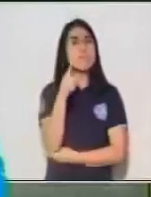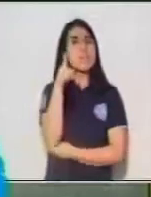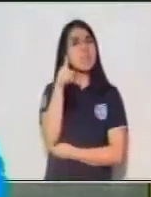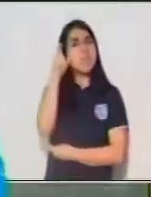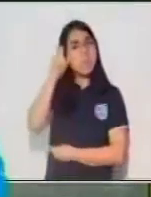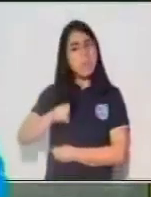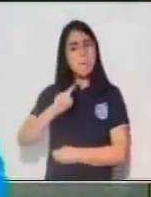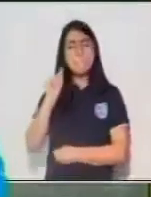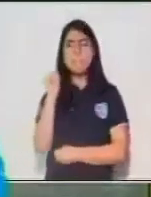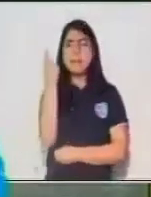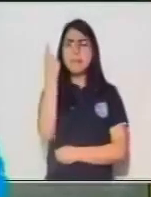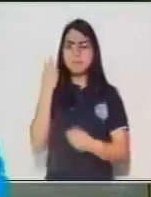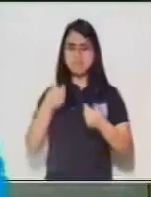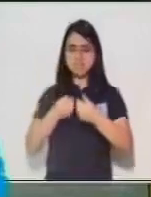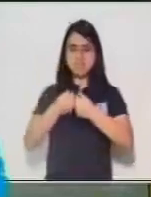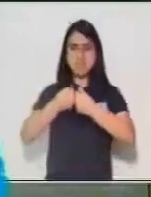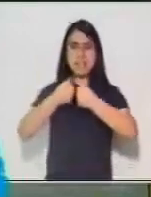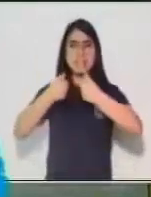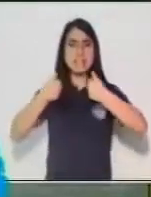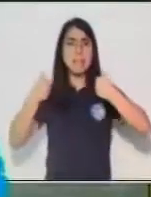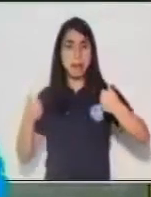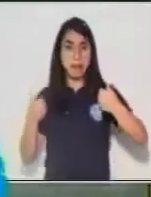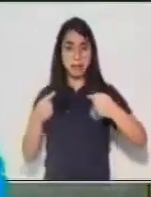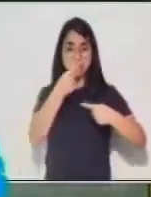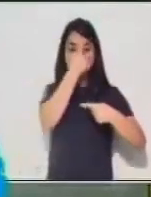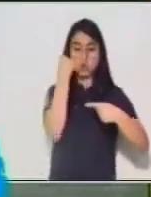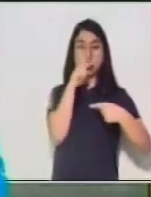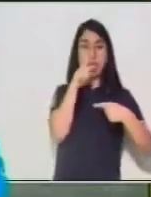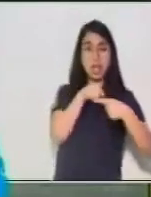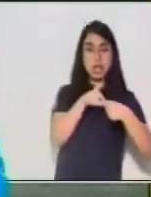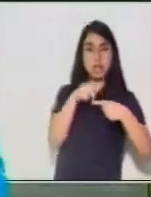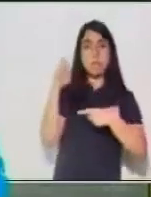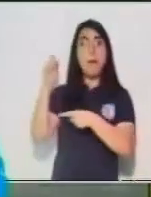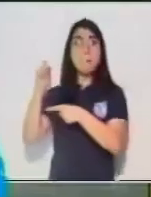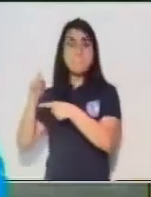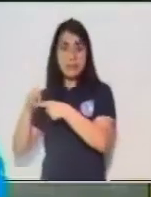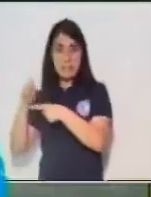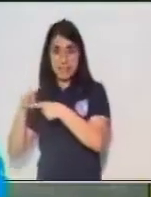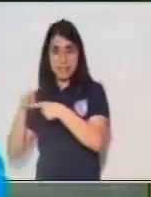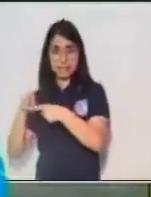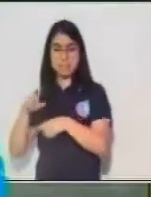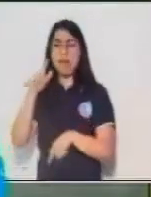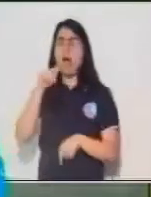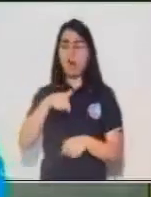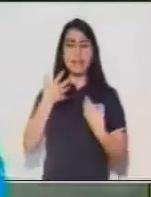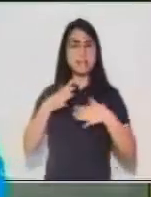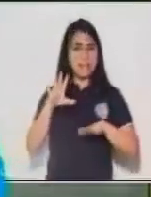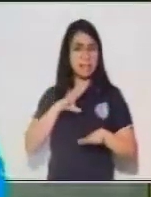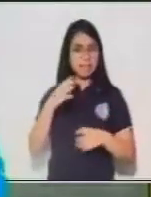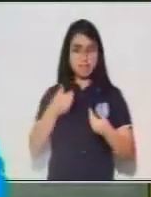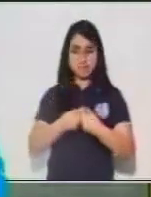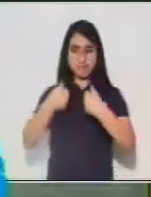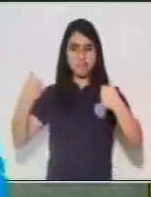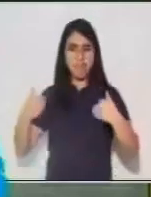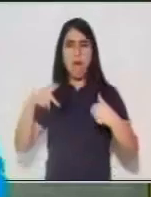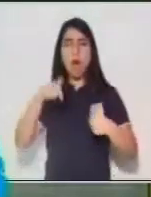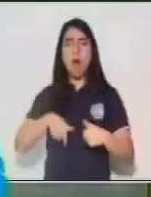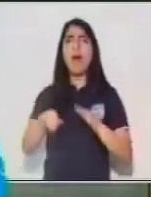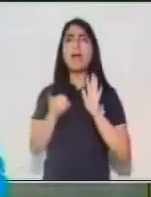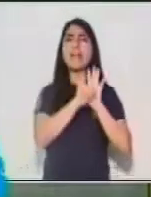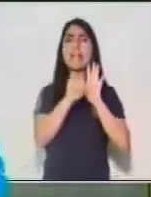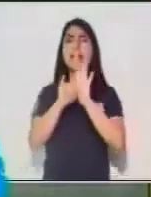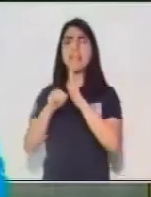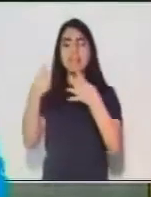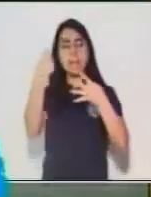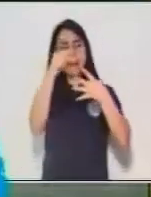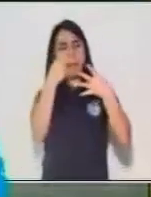a identificar el núcleo, el modificador directo, el modificador indirecto y la aposición. Algo importante